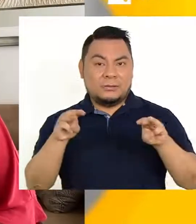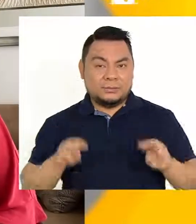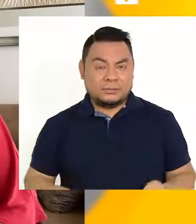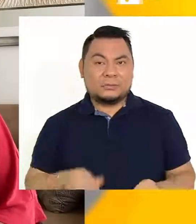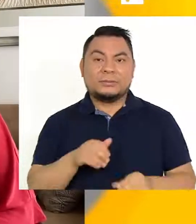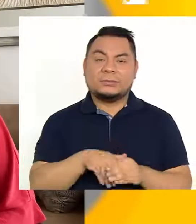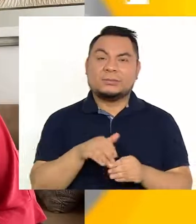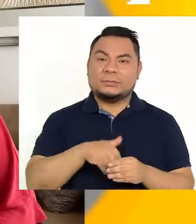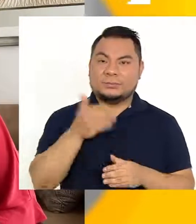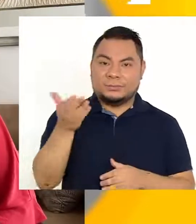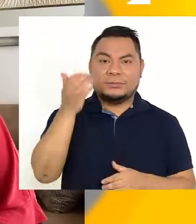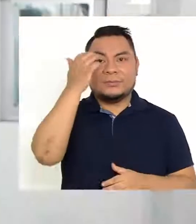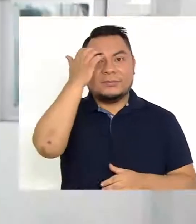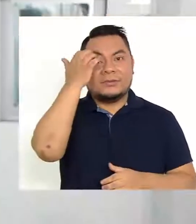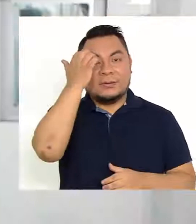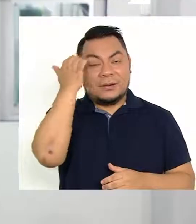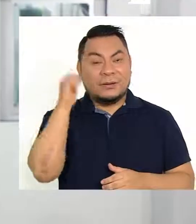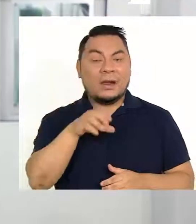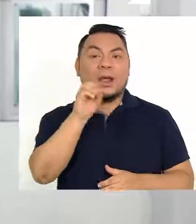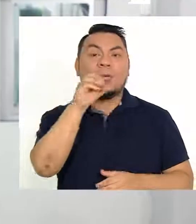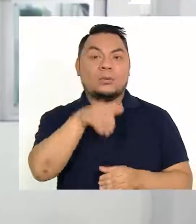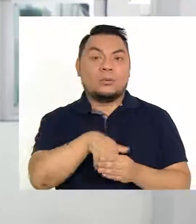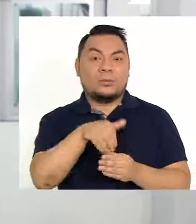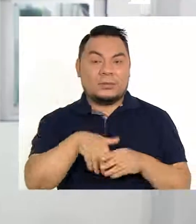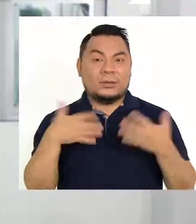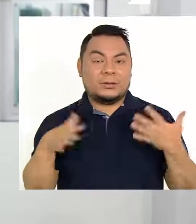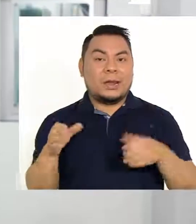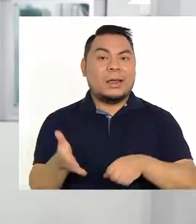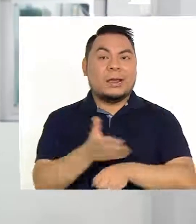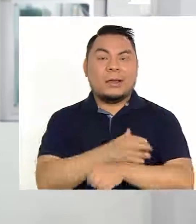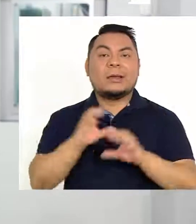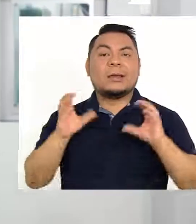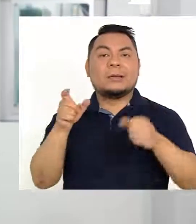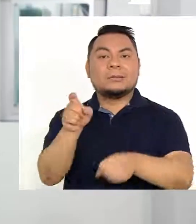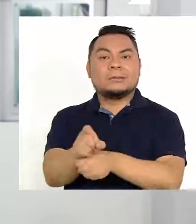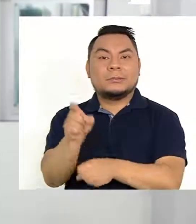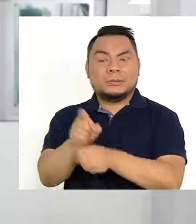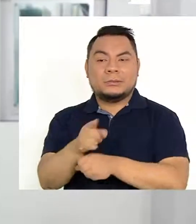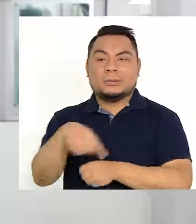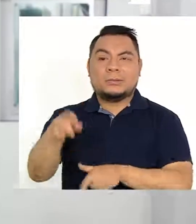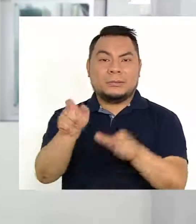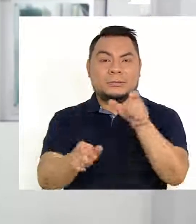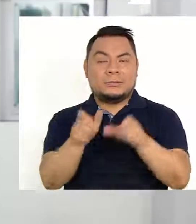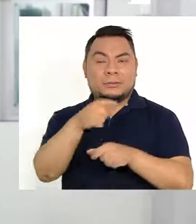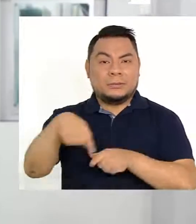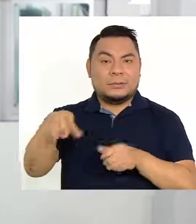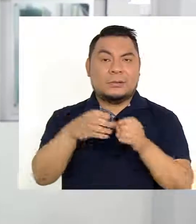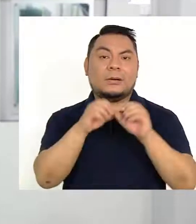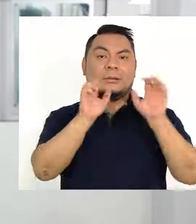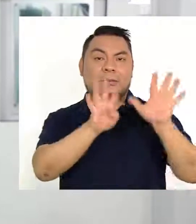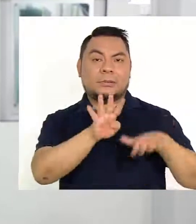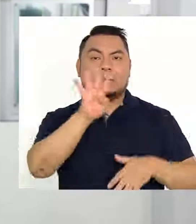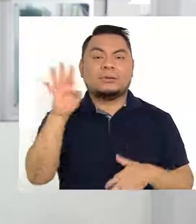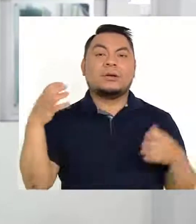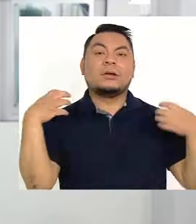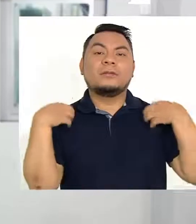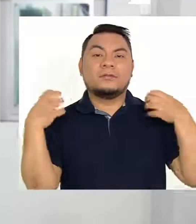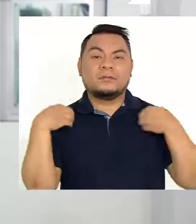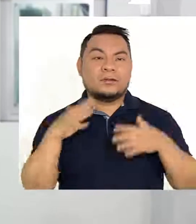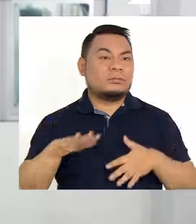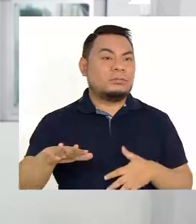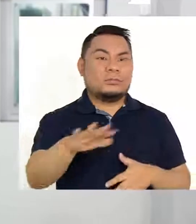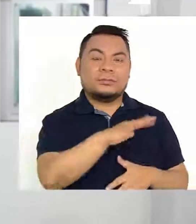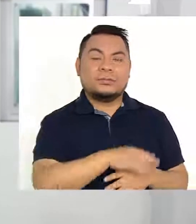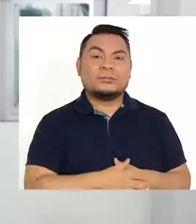las mesas de sufragio? La OMPE ha realizado talleres de capacitación con el personal de las 94